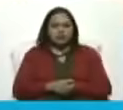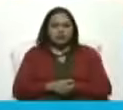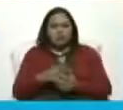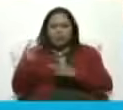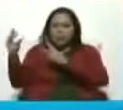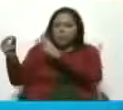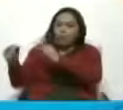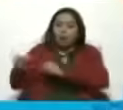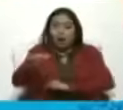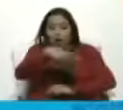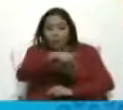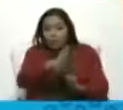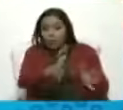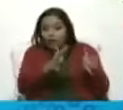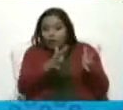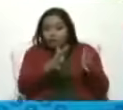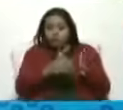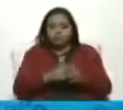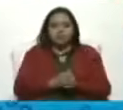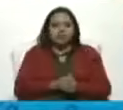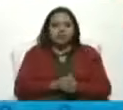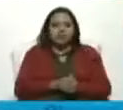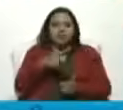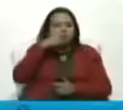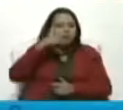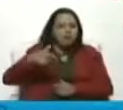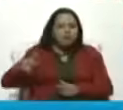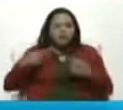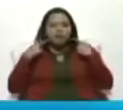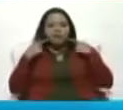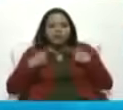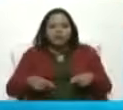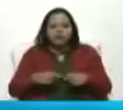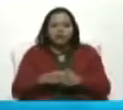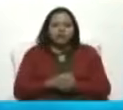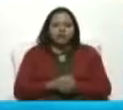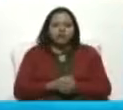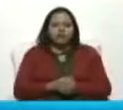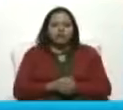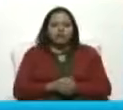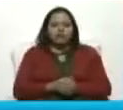Cuando ellos ganan, el pueblo pierde.